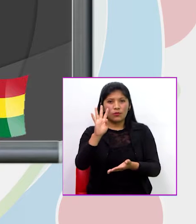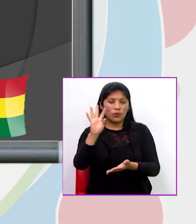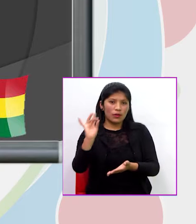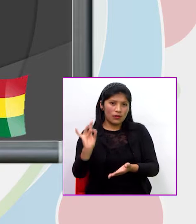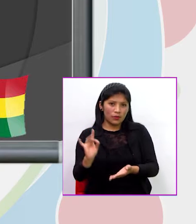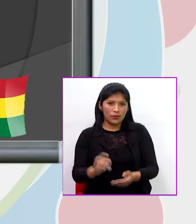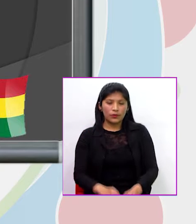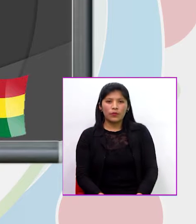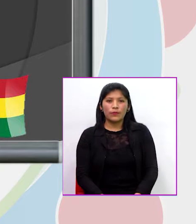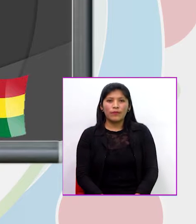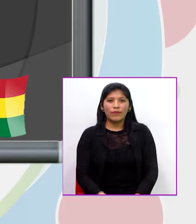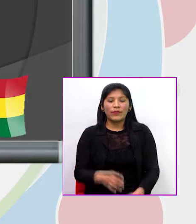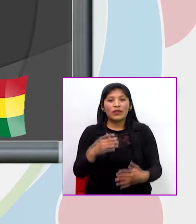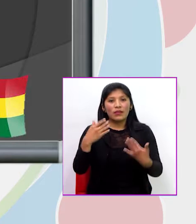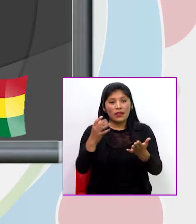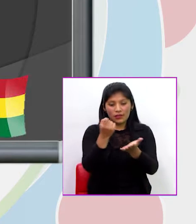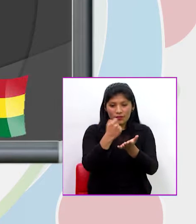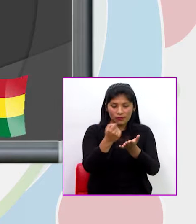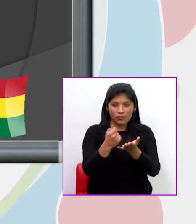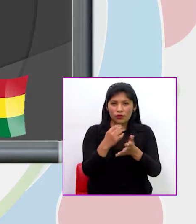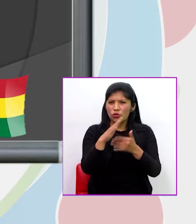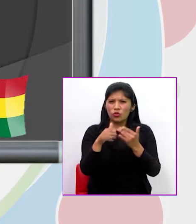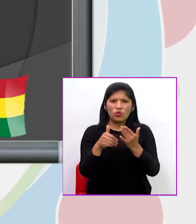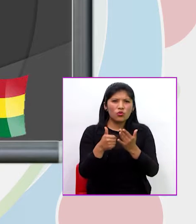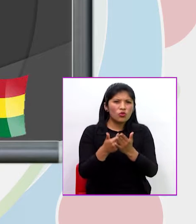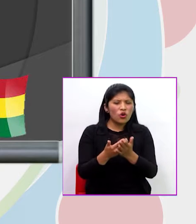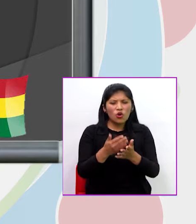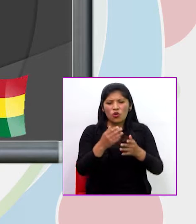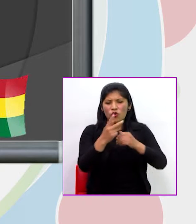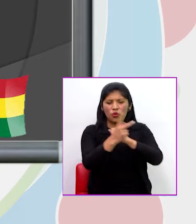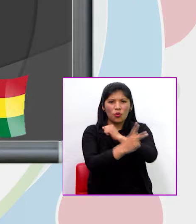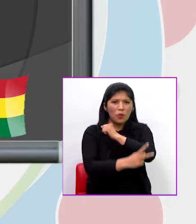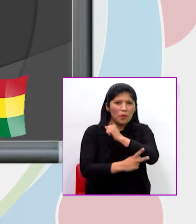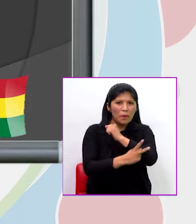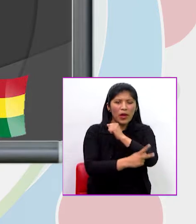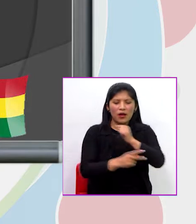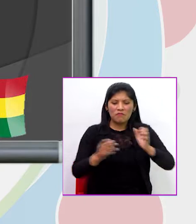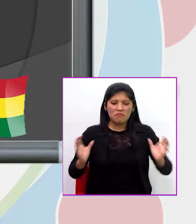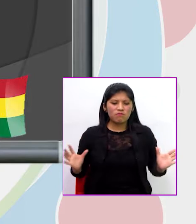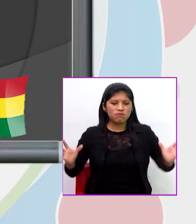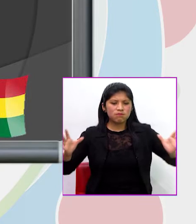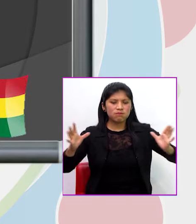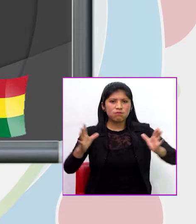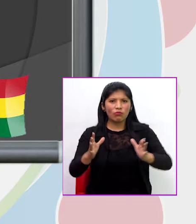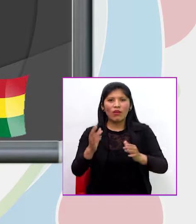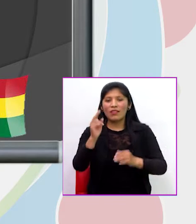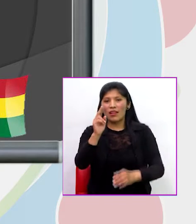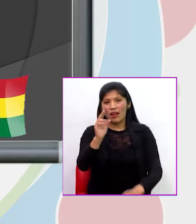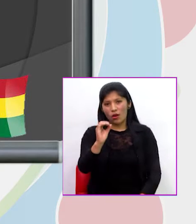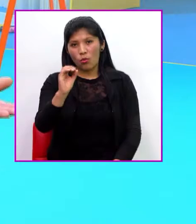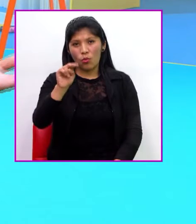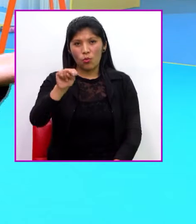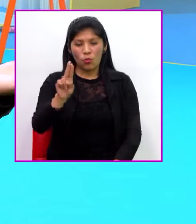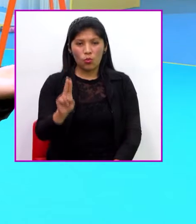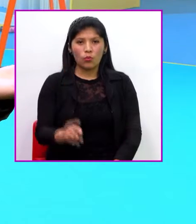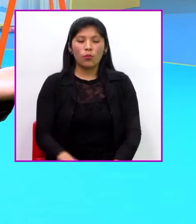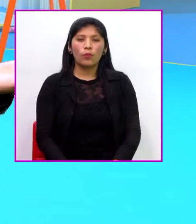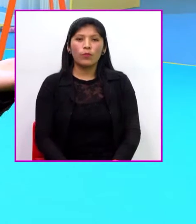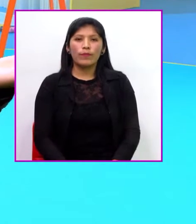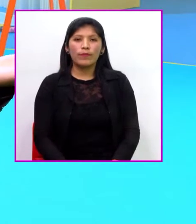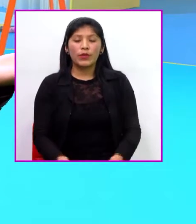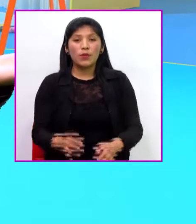1948 y ha sido suscrito por todos los países integrantes de las Naciones Unidas.